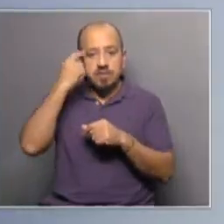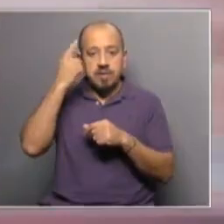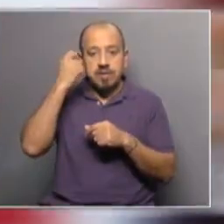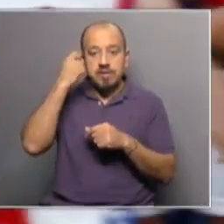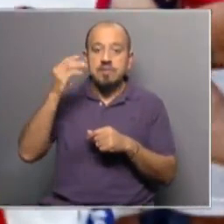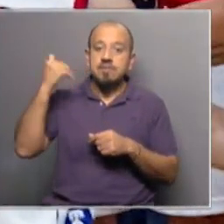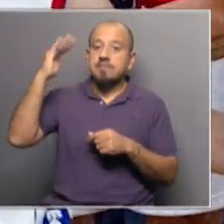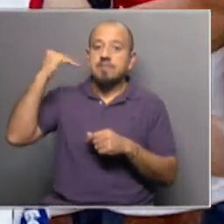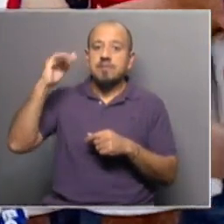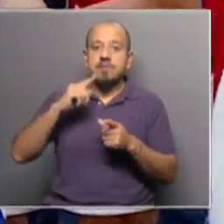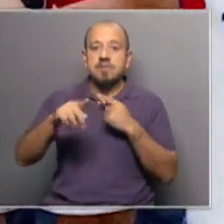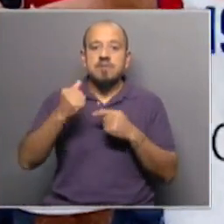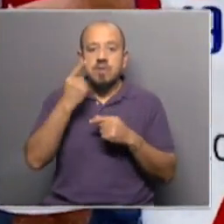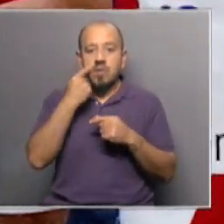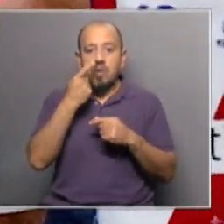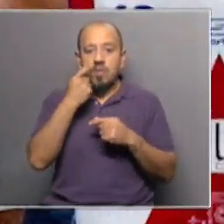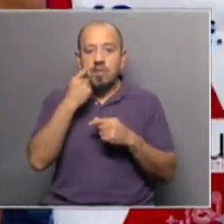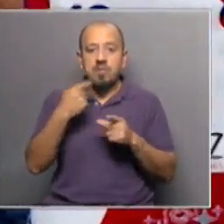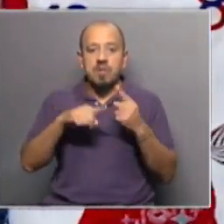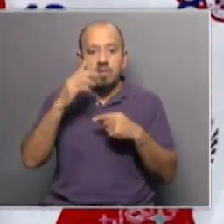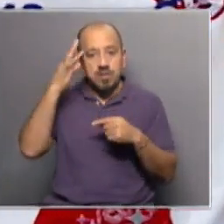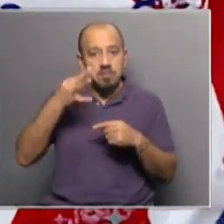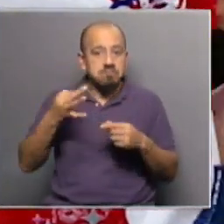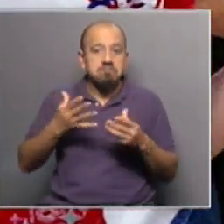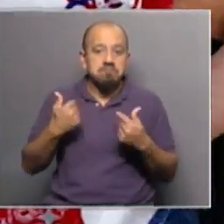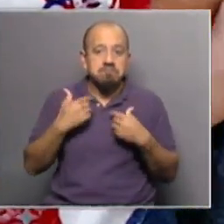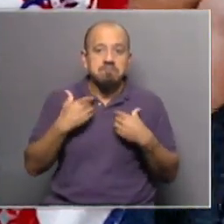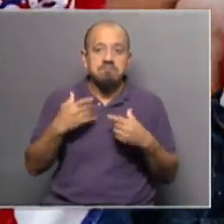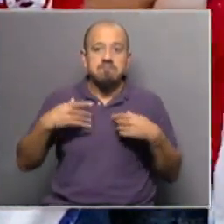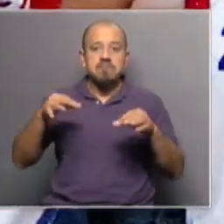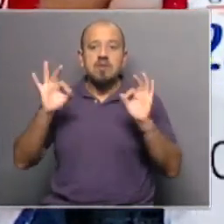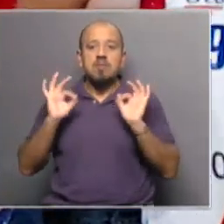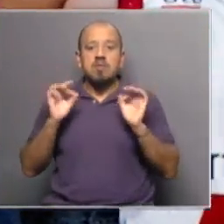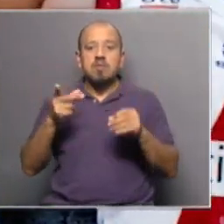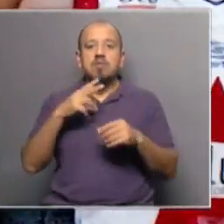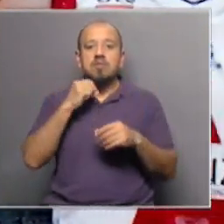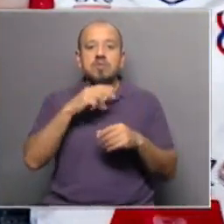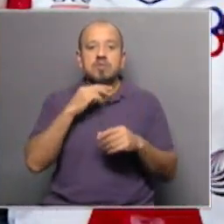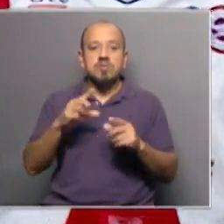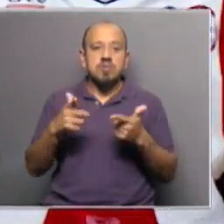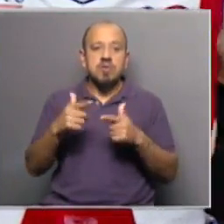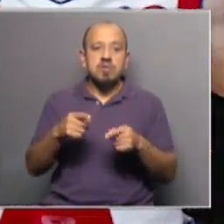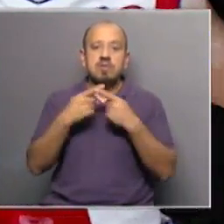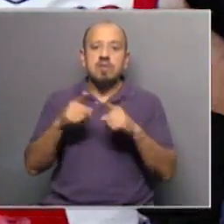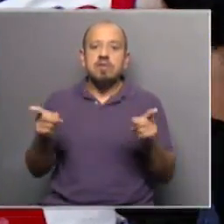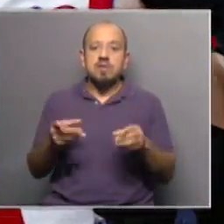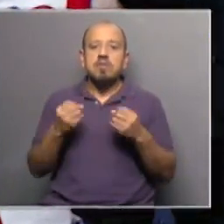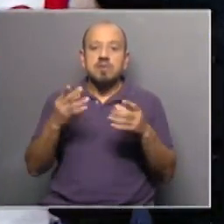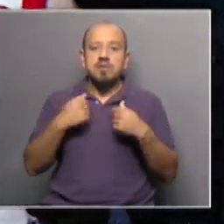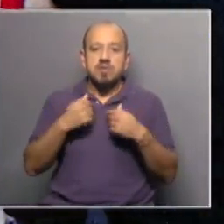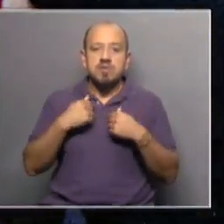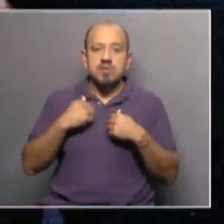sea, además de que sea masculino. Pero la verdad que yo me sentí súper cómoda. Los chiquilines, o sea, no hay una diferencia en que porque yo sea mujer